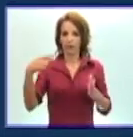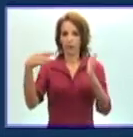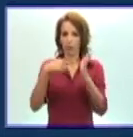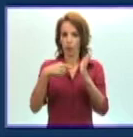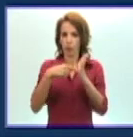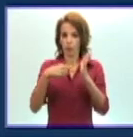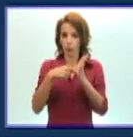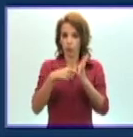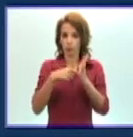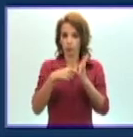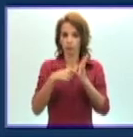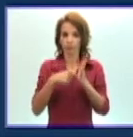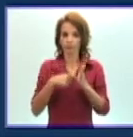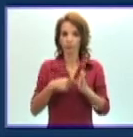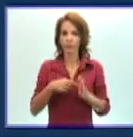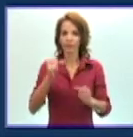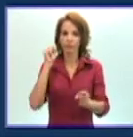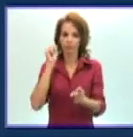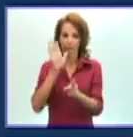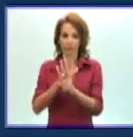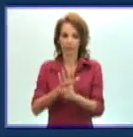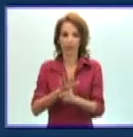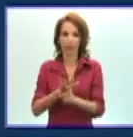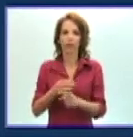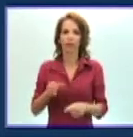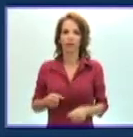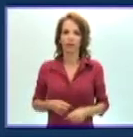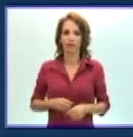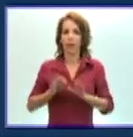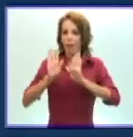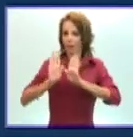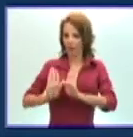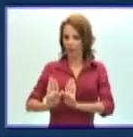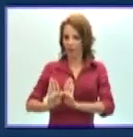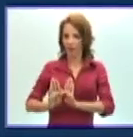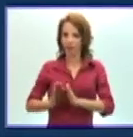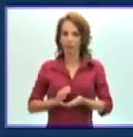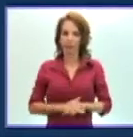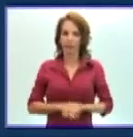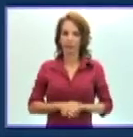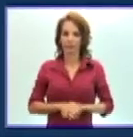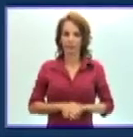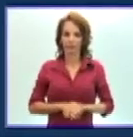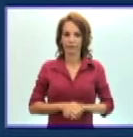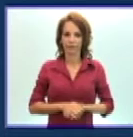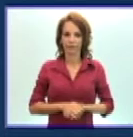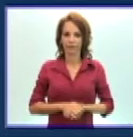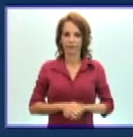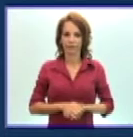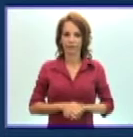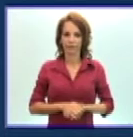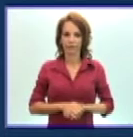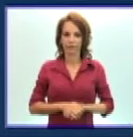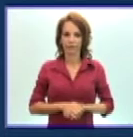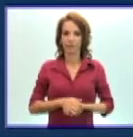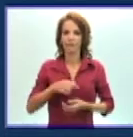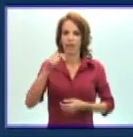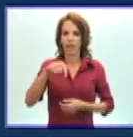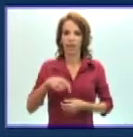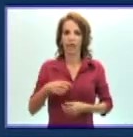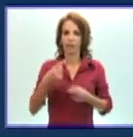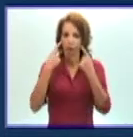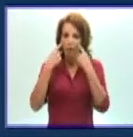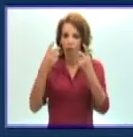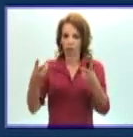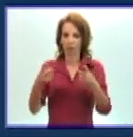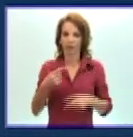comenzar a medir, para parar la medición y para volver a cero la escala. Y eso, esto es importante.